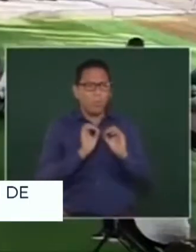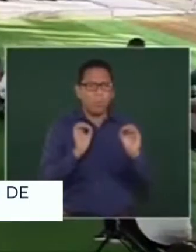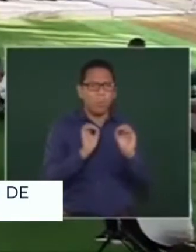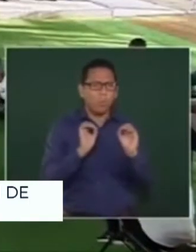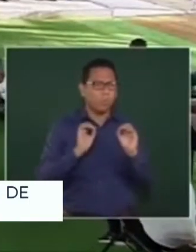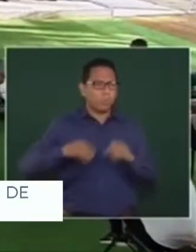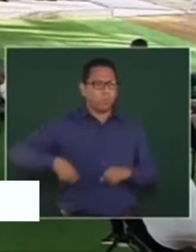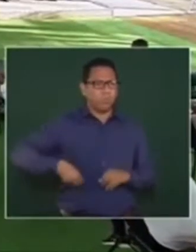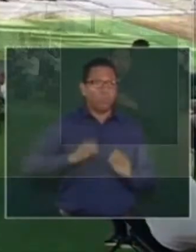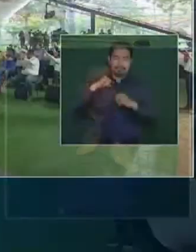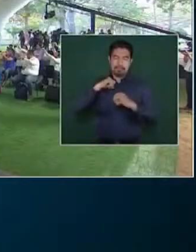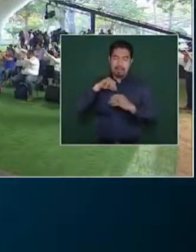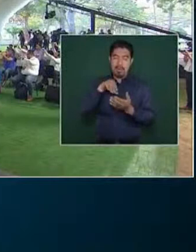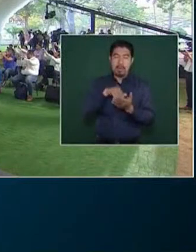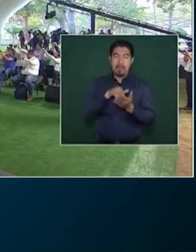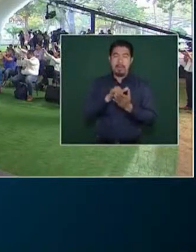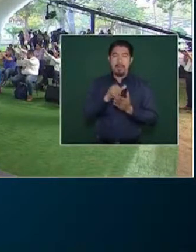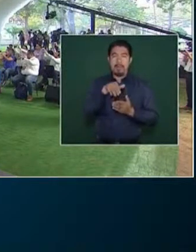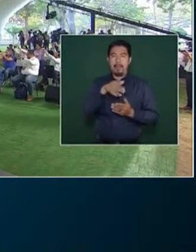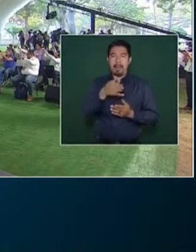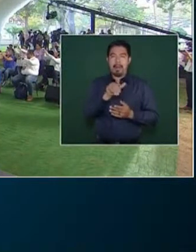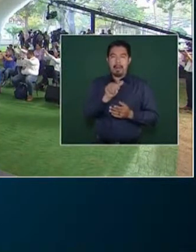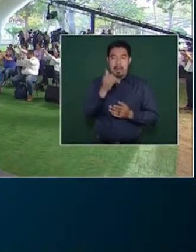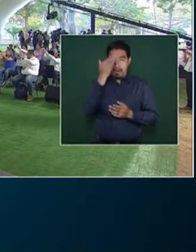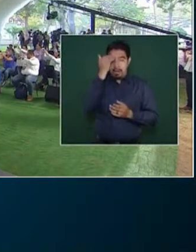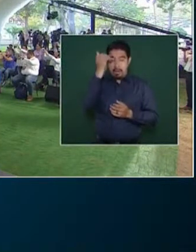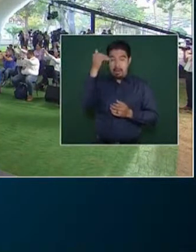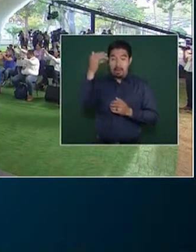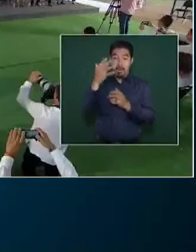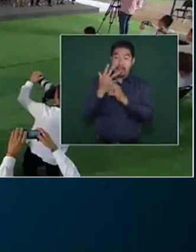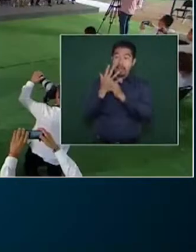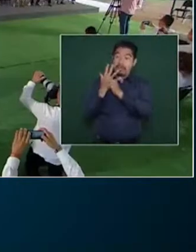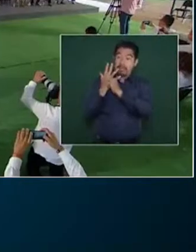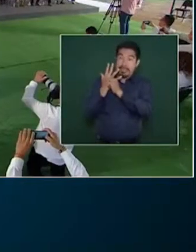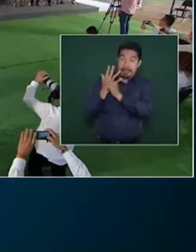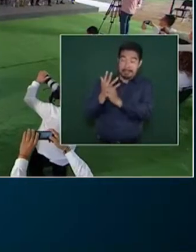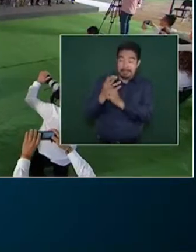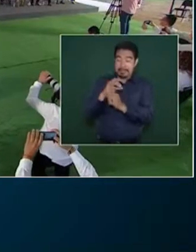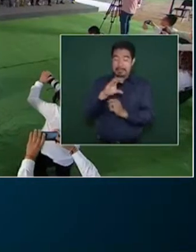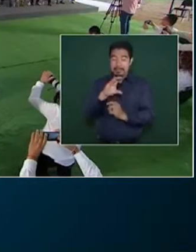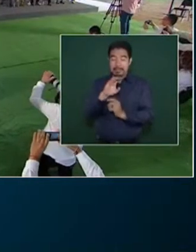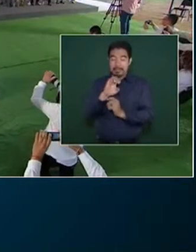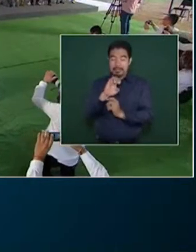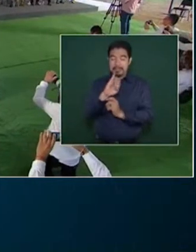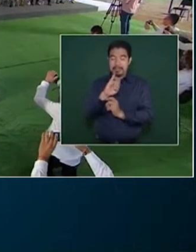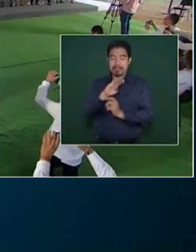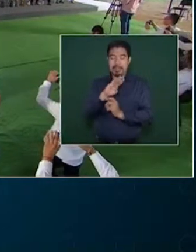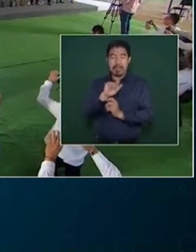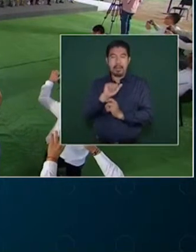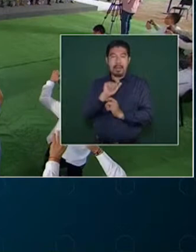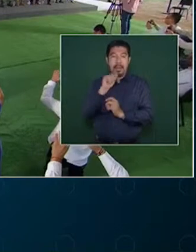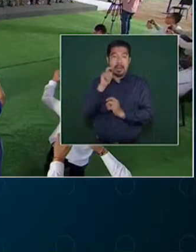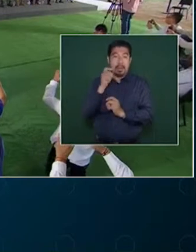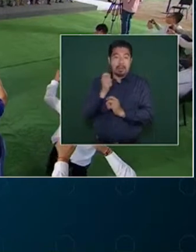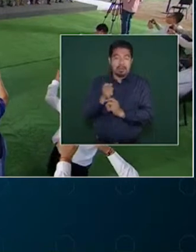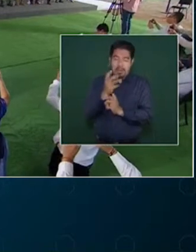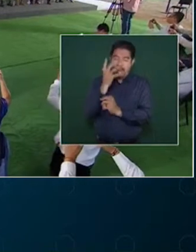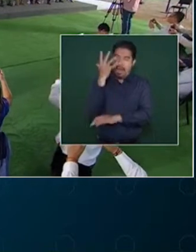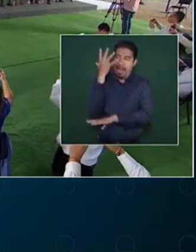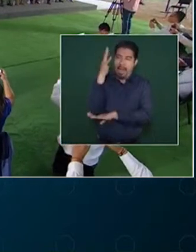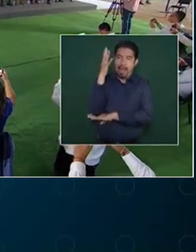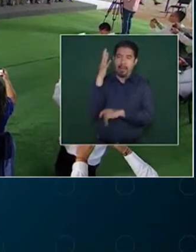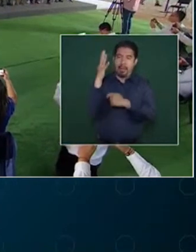es culpable hasta que no se le demuestre ello. Y es que en otro tema, agregar, Luisa, que el